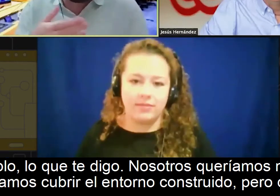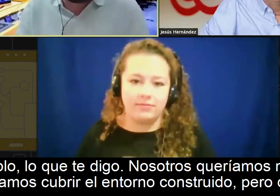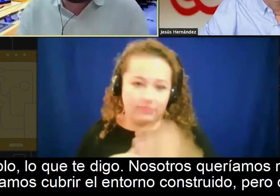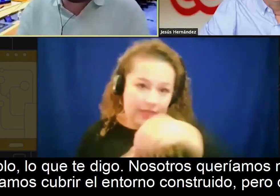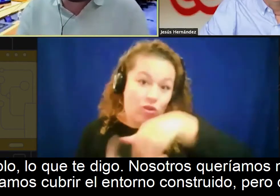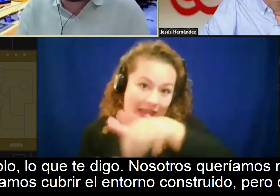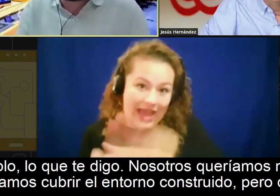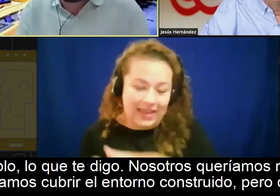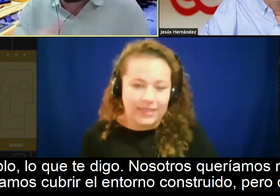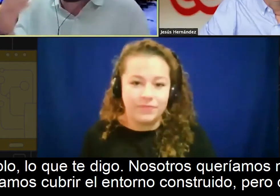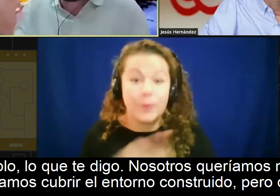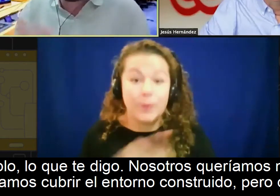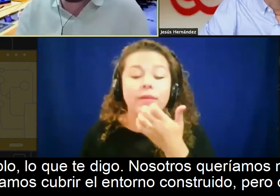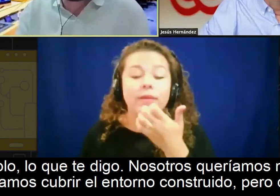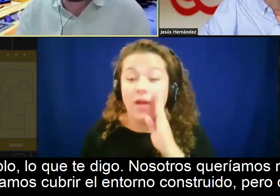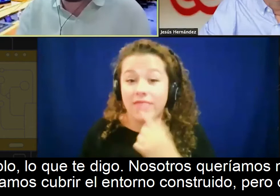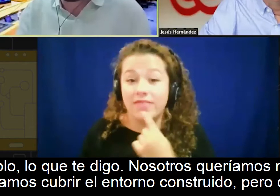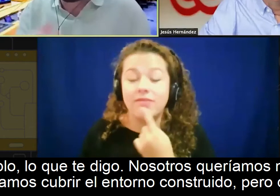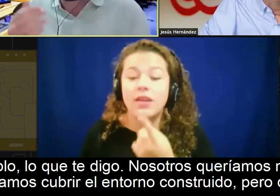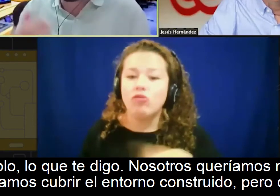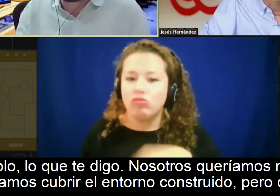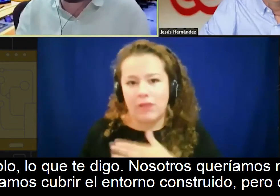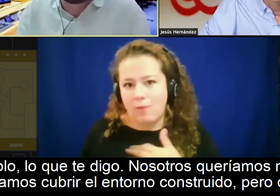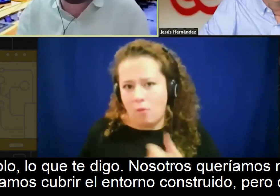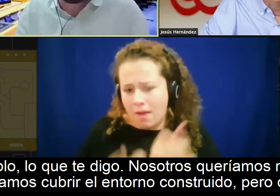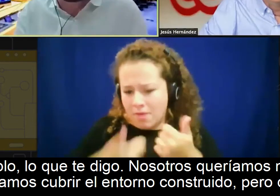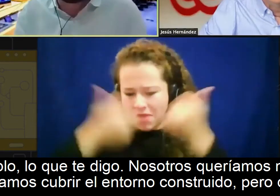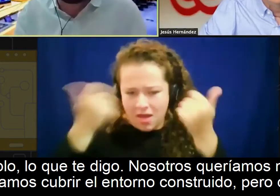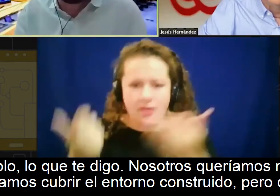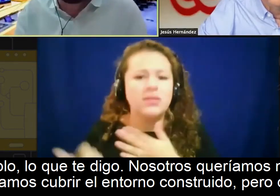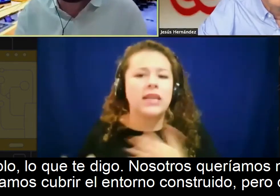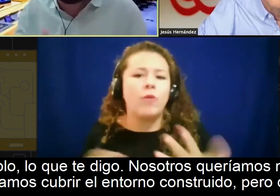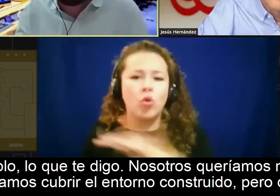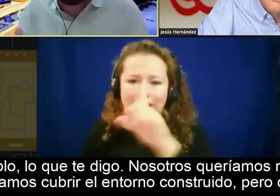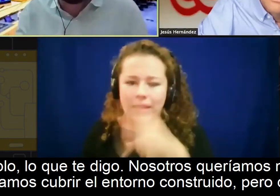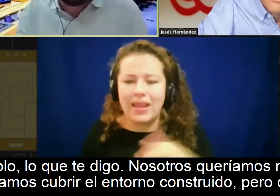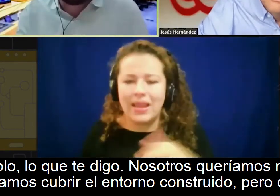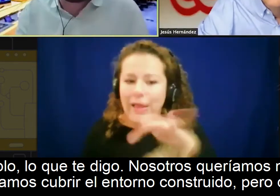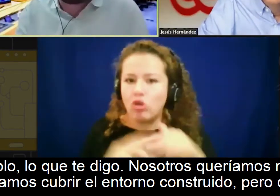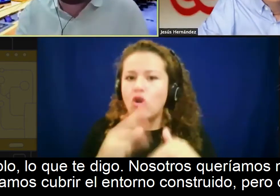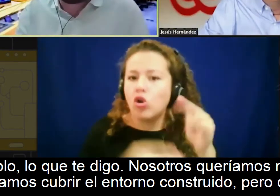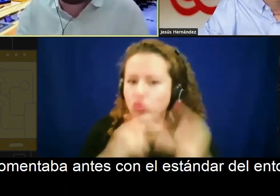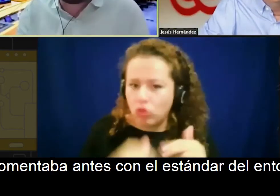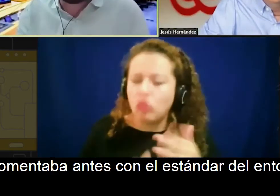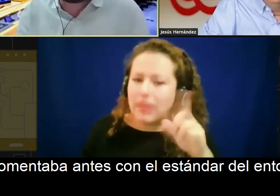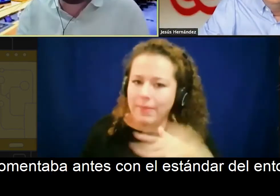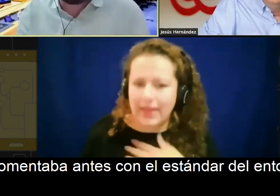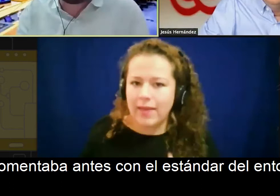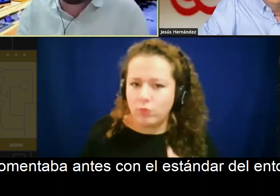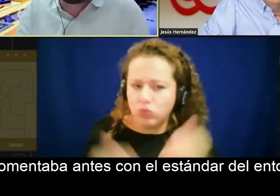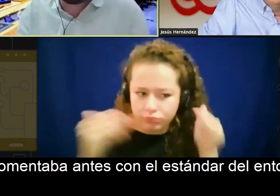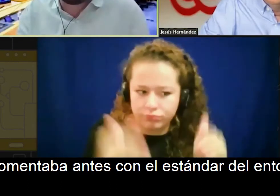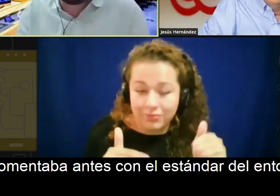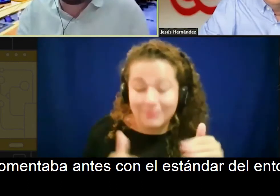por ejemplo, es lo que te digo, nosotros queríamos muchísimo más. Nosotros queríamos cubrir el entorno construido. ¿Pero qué pasó? Lo que te comentaba antes con lo